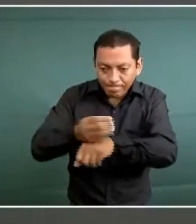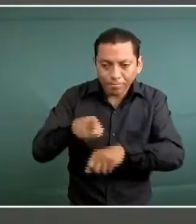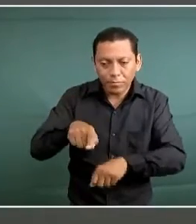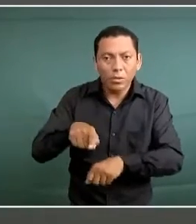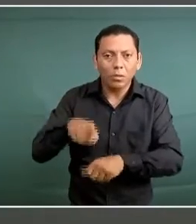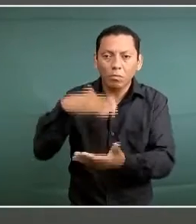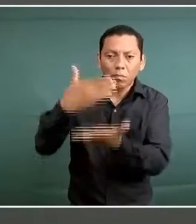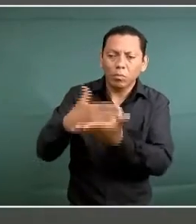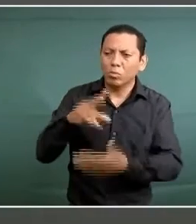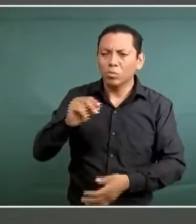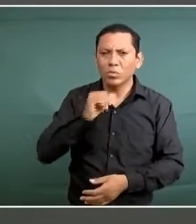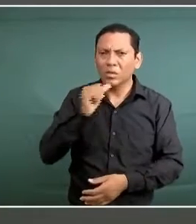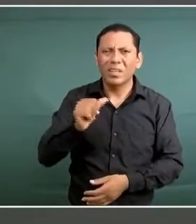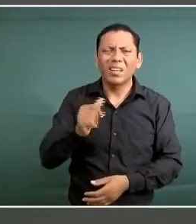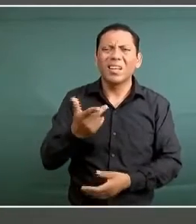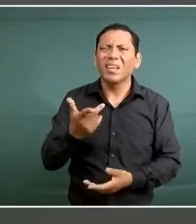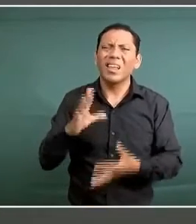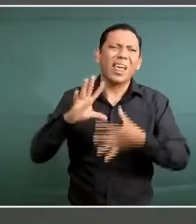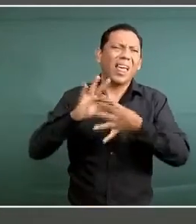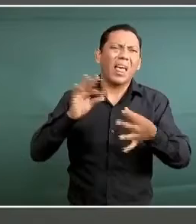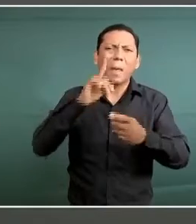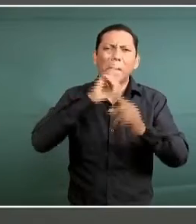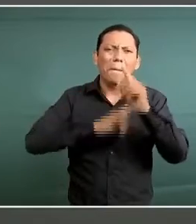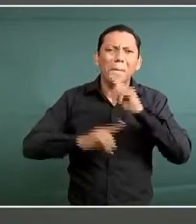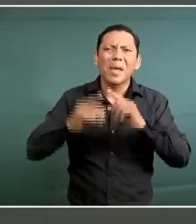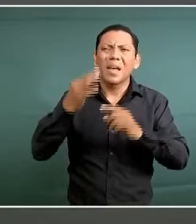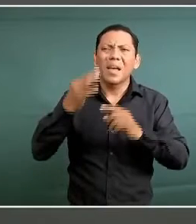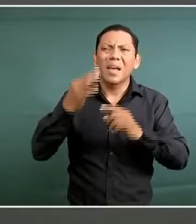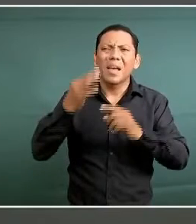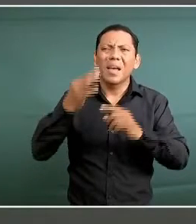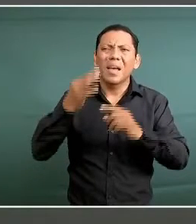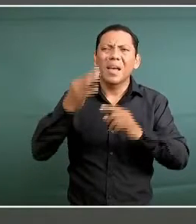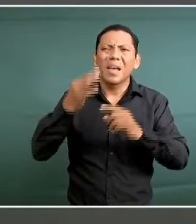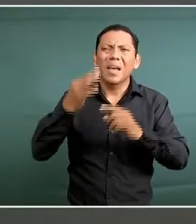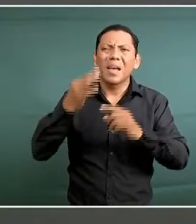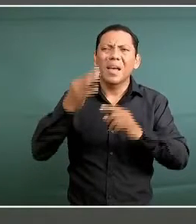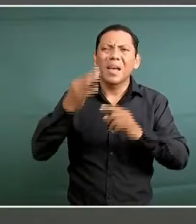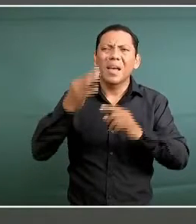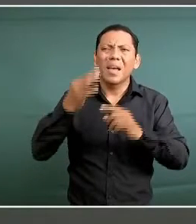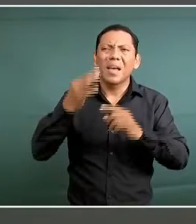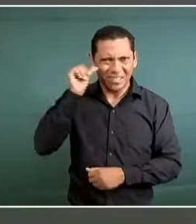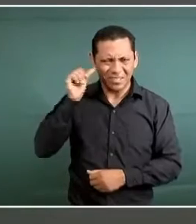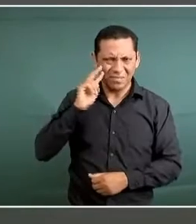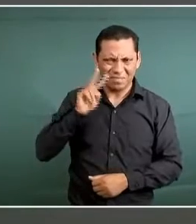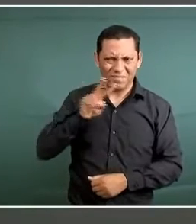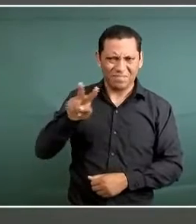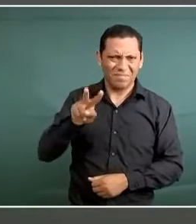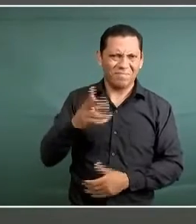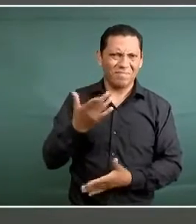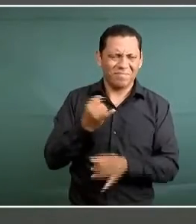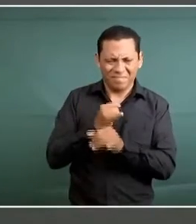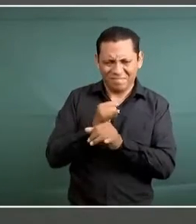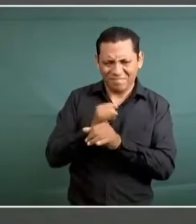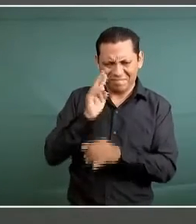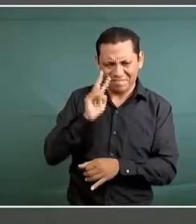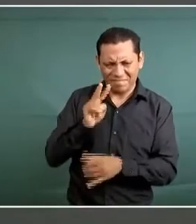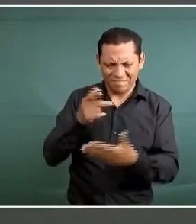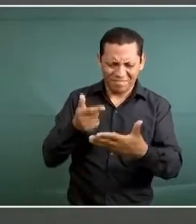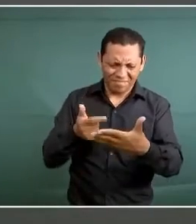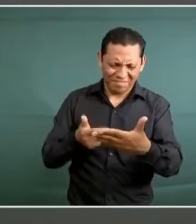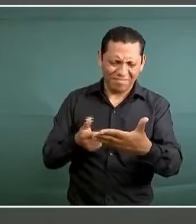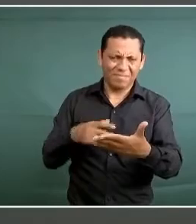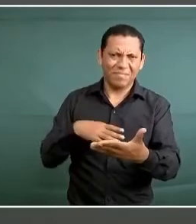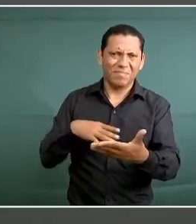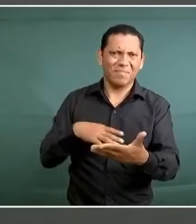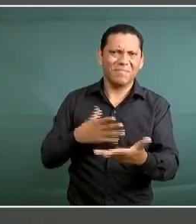detiene nada hay muchas mentiras falsas ayer estaba lloviendo en las redes en